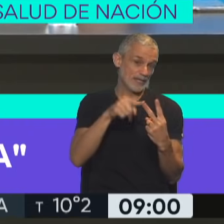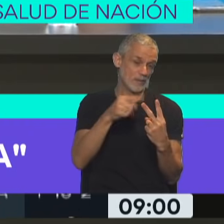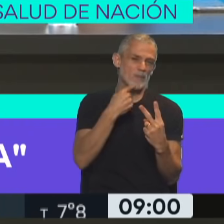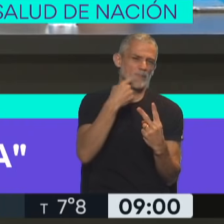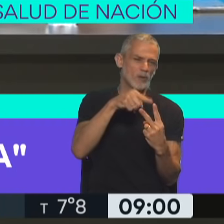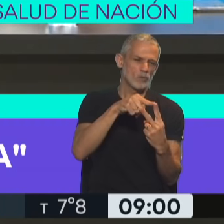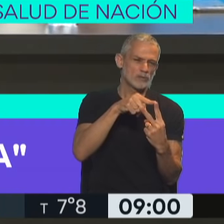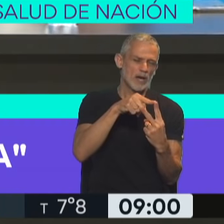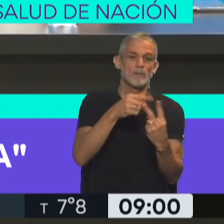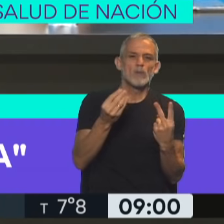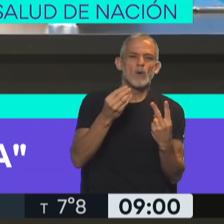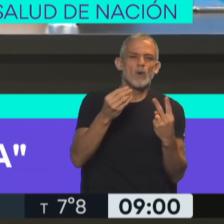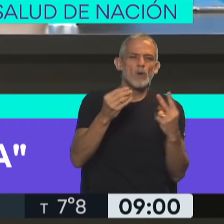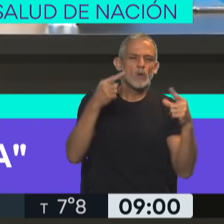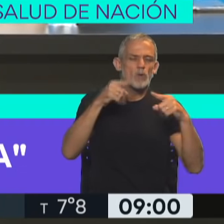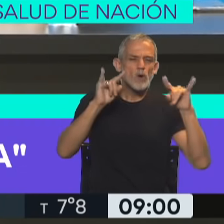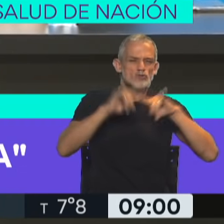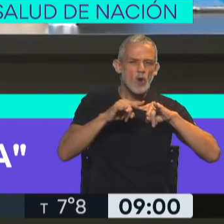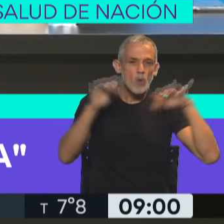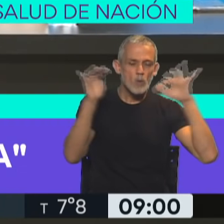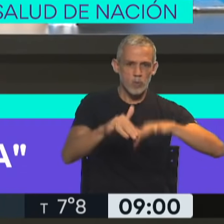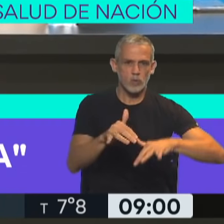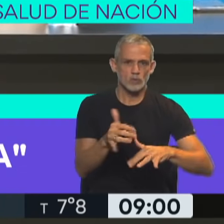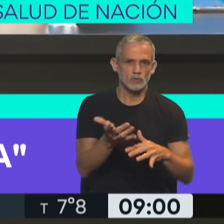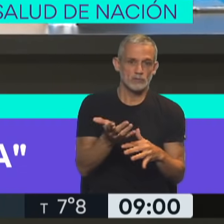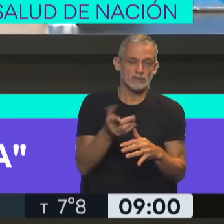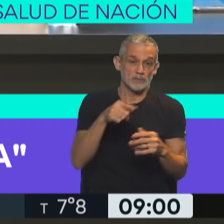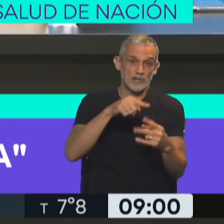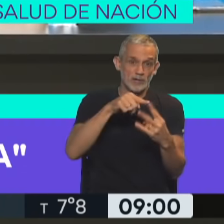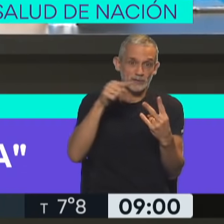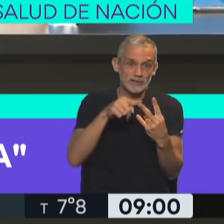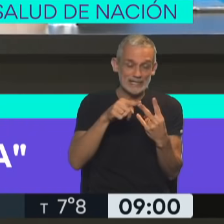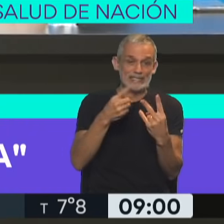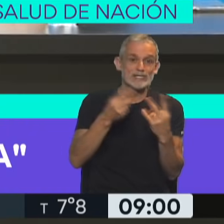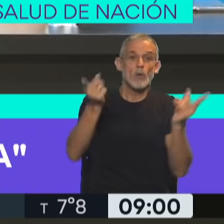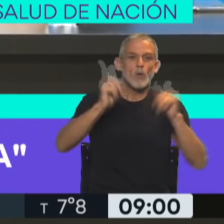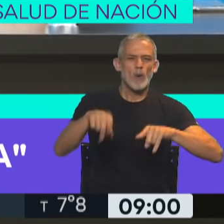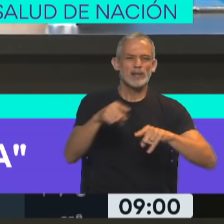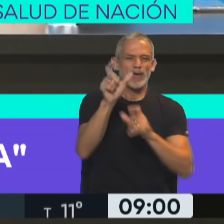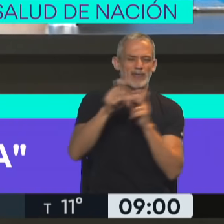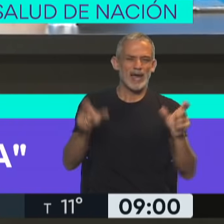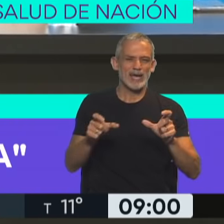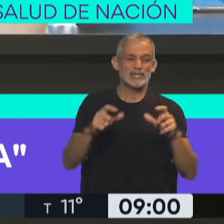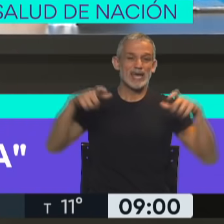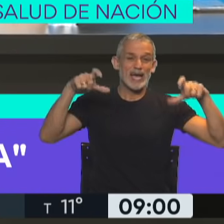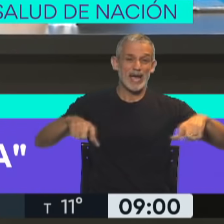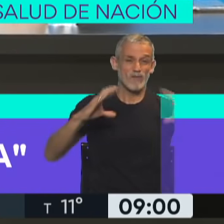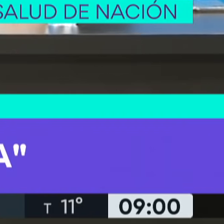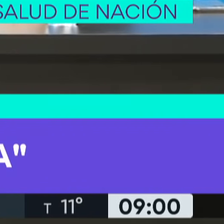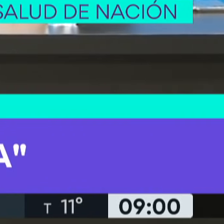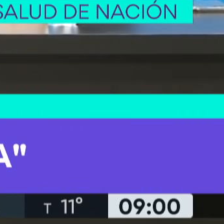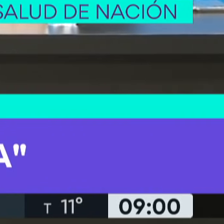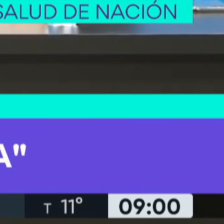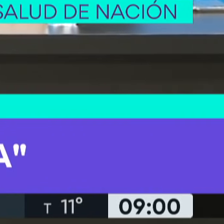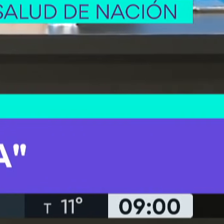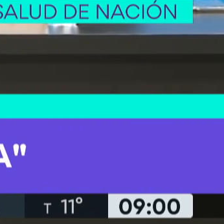los eventos masivos y en esto le quiero preguntar sobre la vuelta de la gente a las canchas de fútbol. Si esto